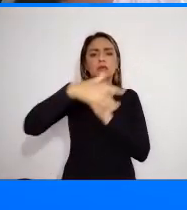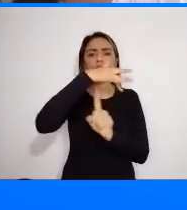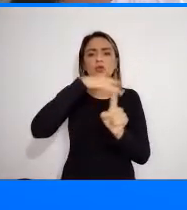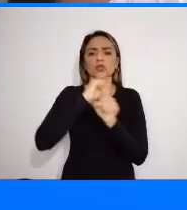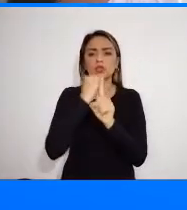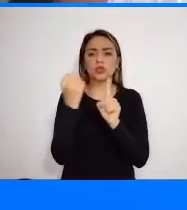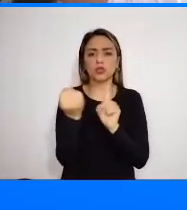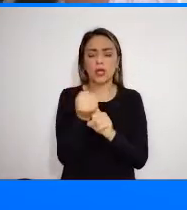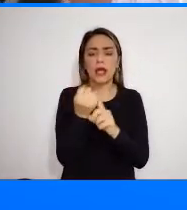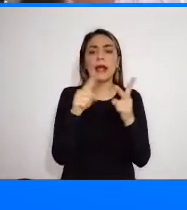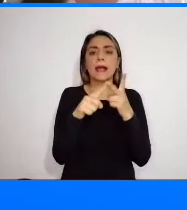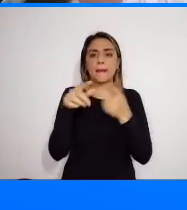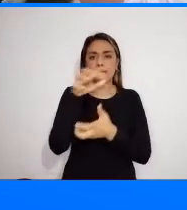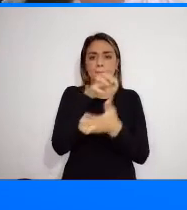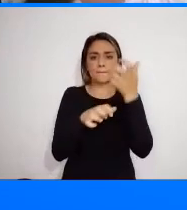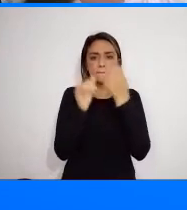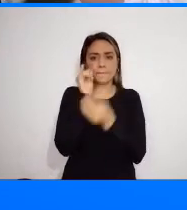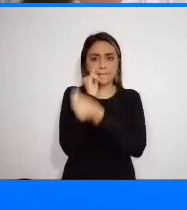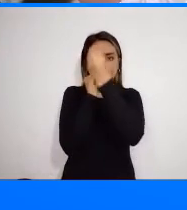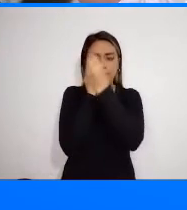y el aspecto económico.